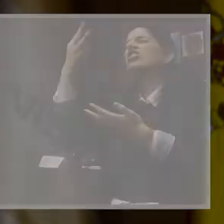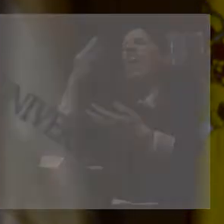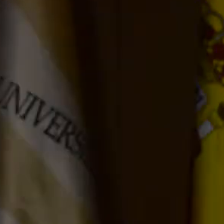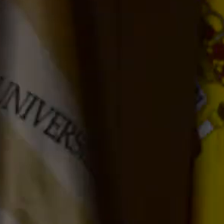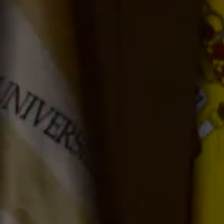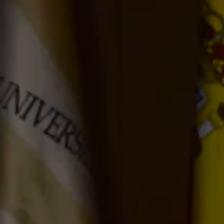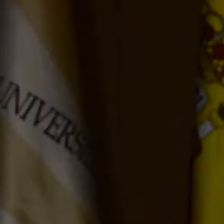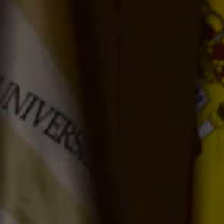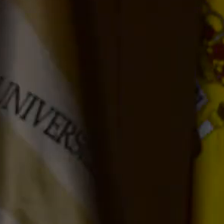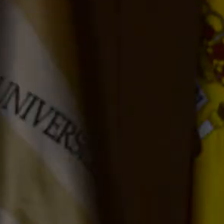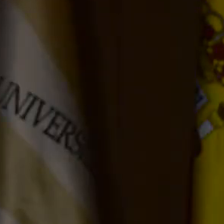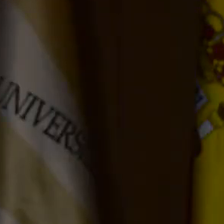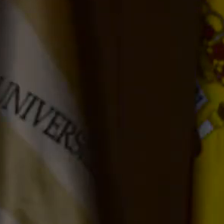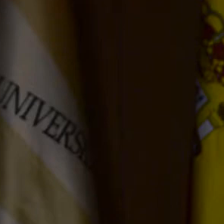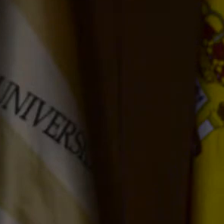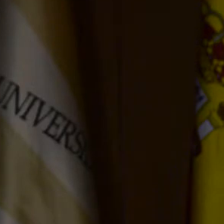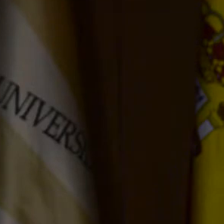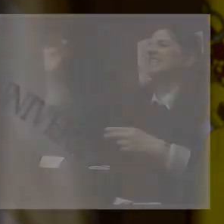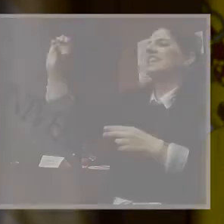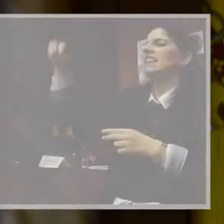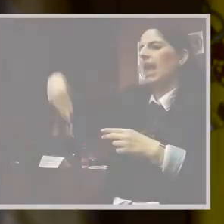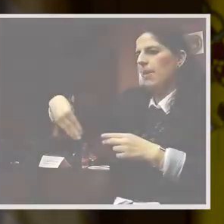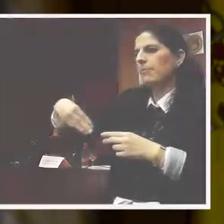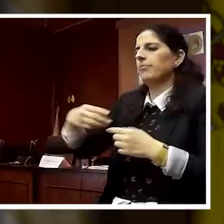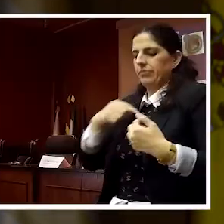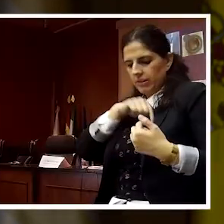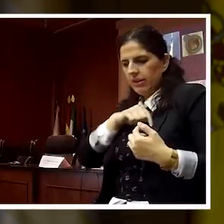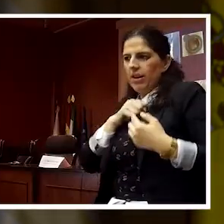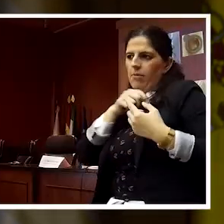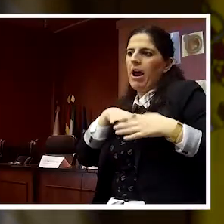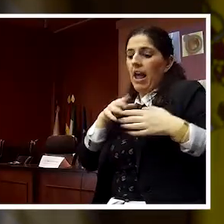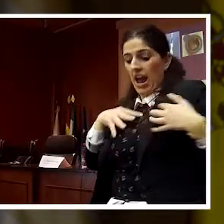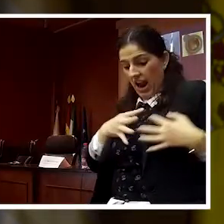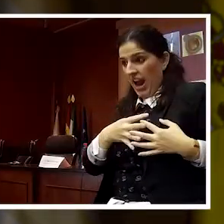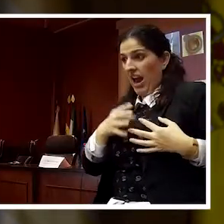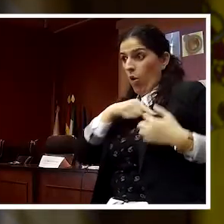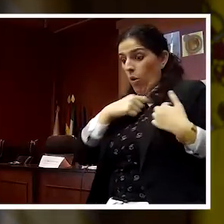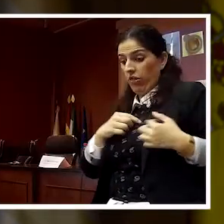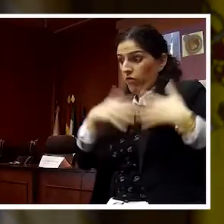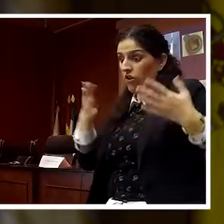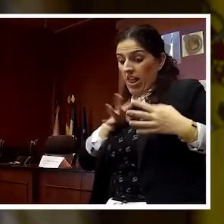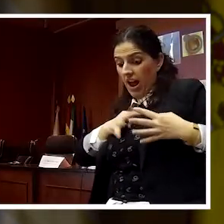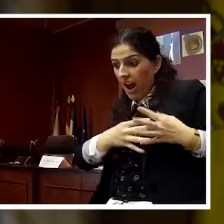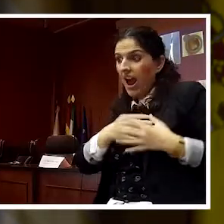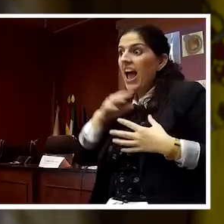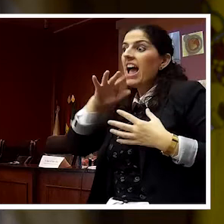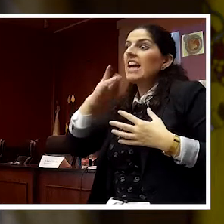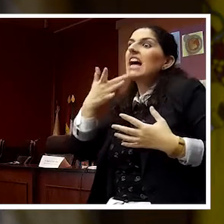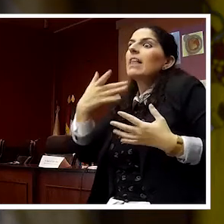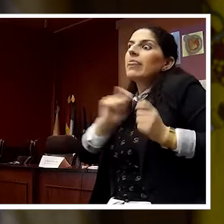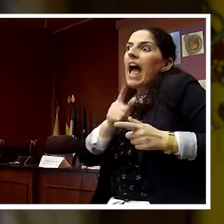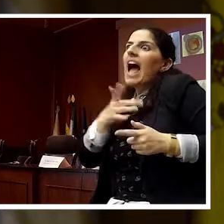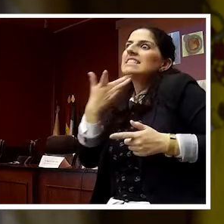en la detención del flujo a nivel del aneurisma, pues generó un trombo que embolizó.